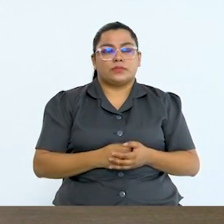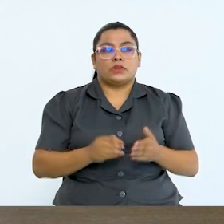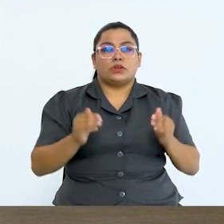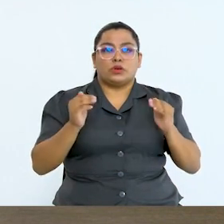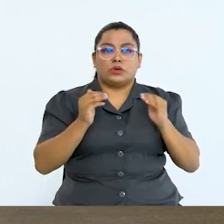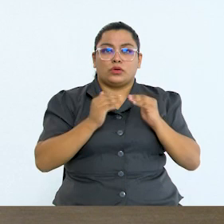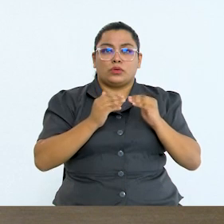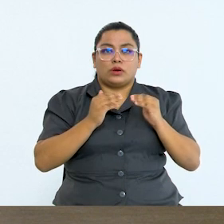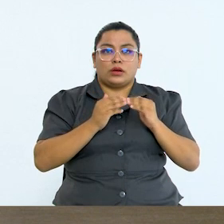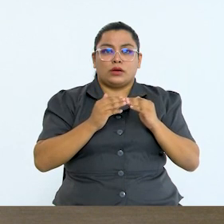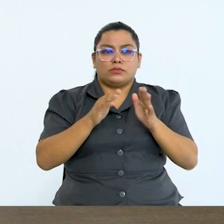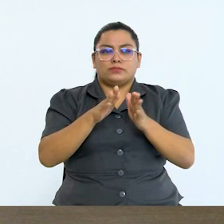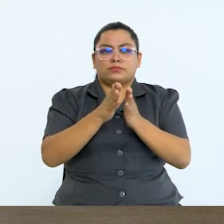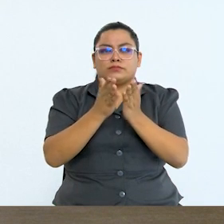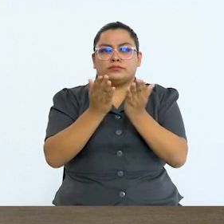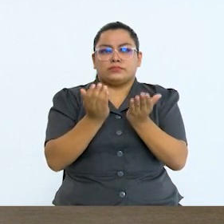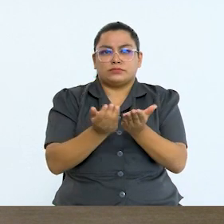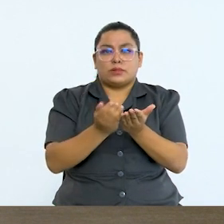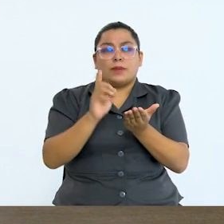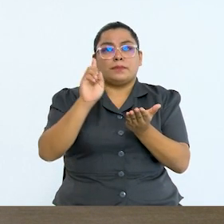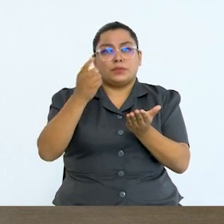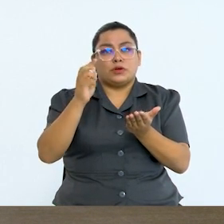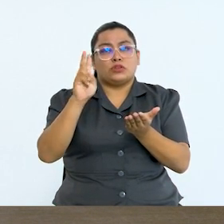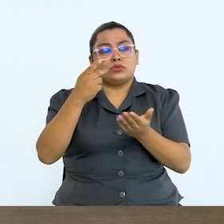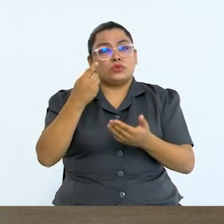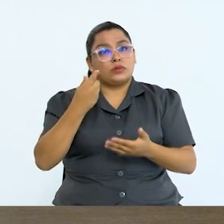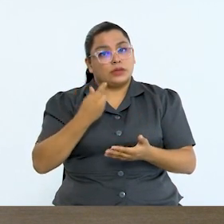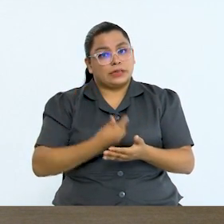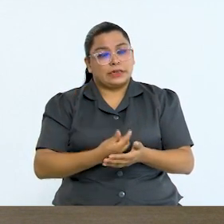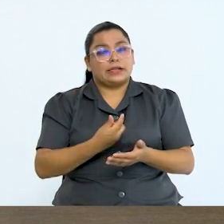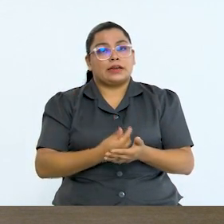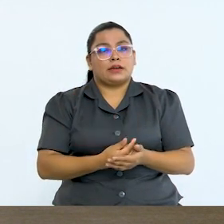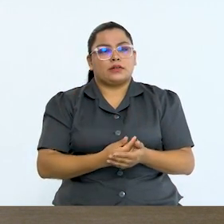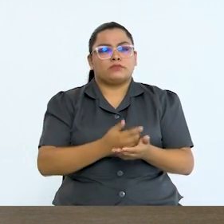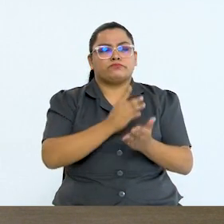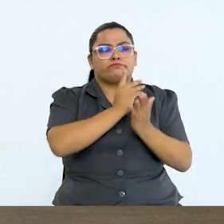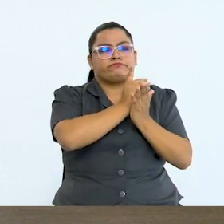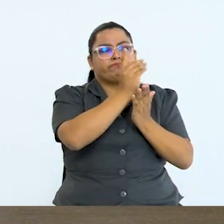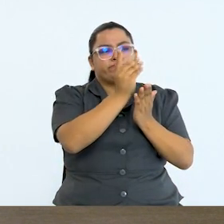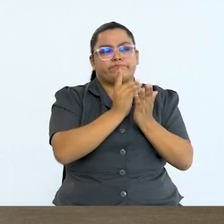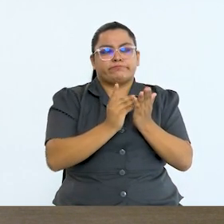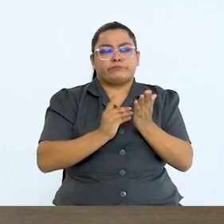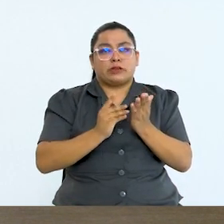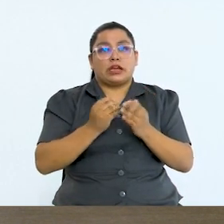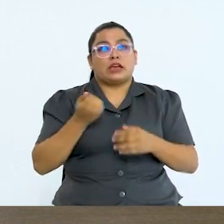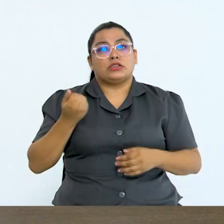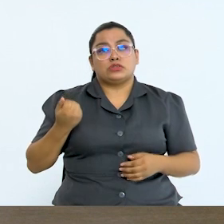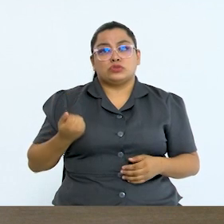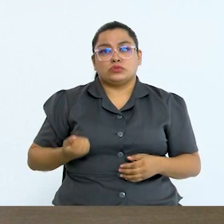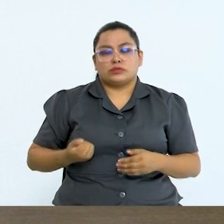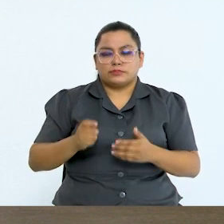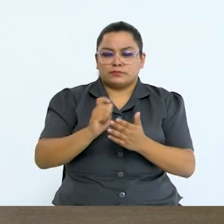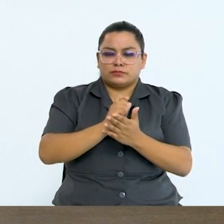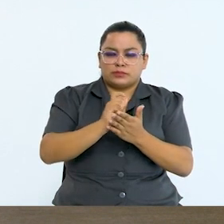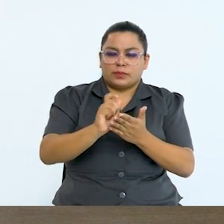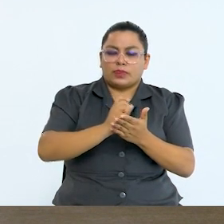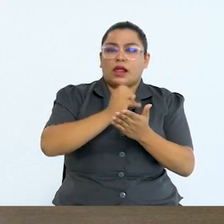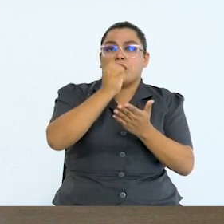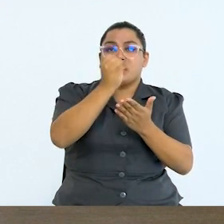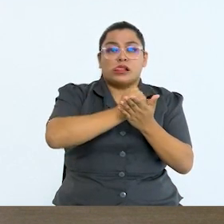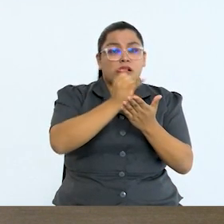Además, los libros de texto de primer y segundo grado están diseñados para que el estudiante escriba y dibuje sobre